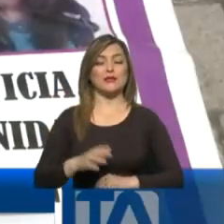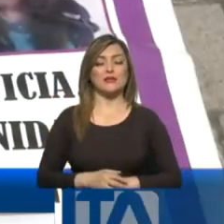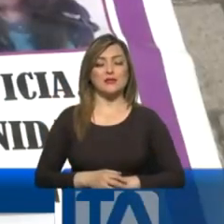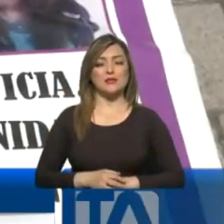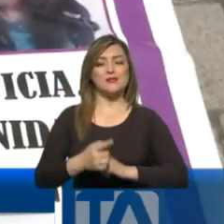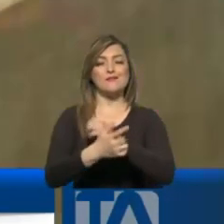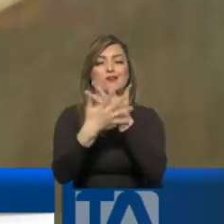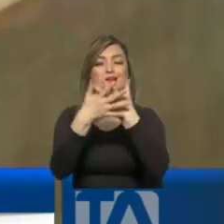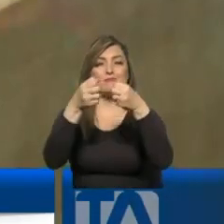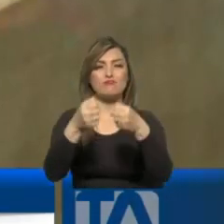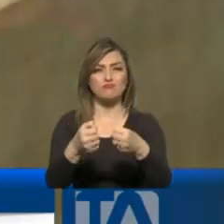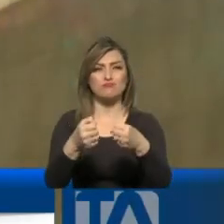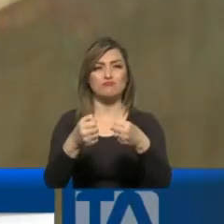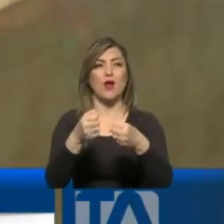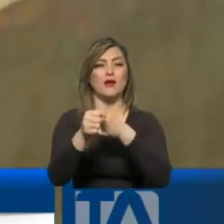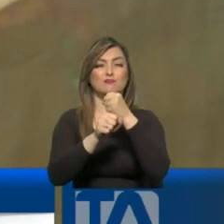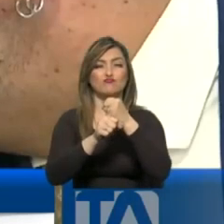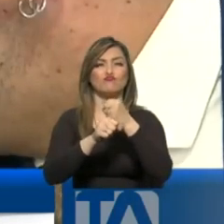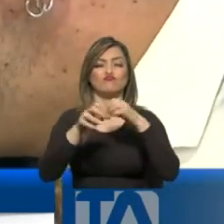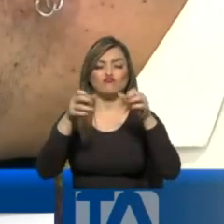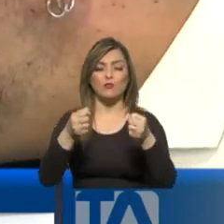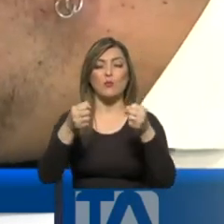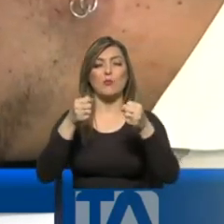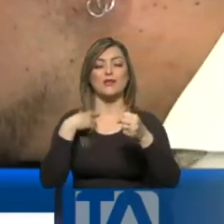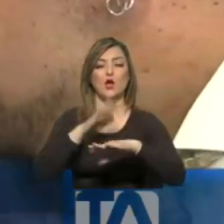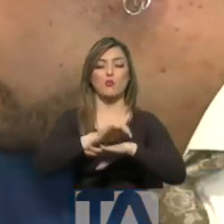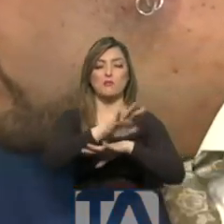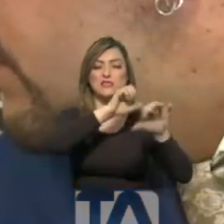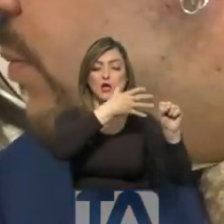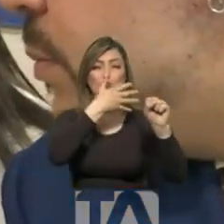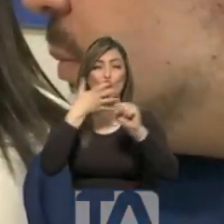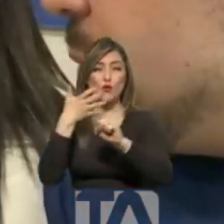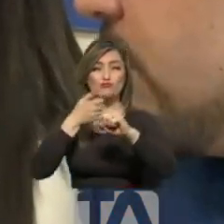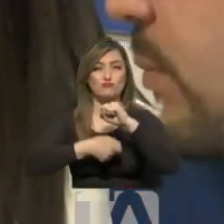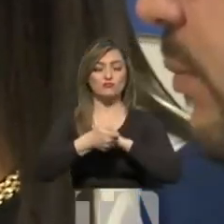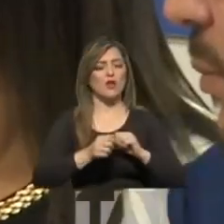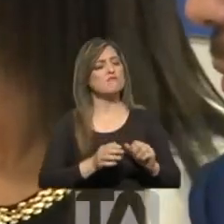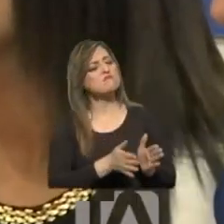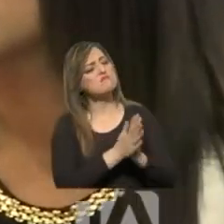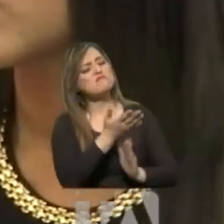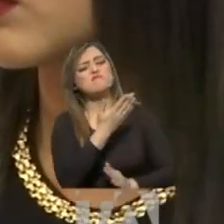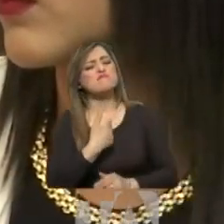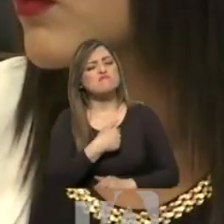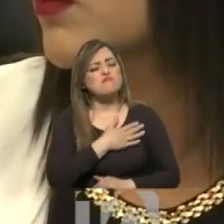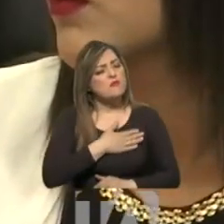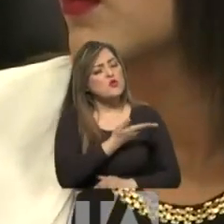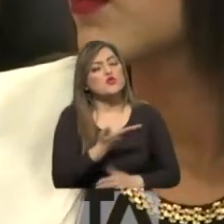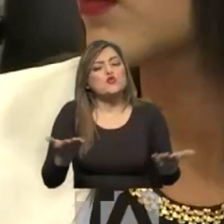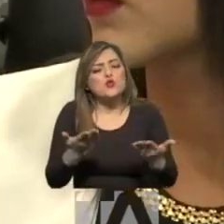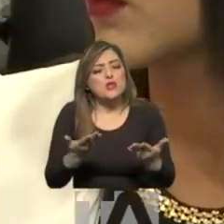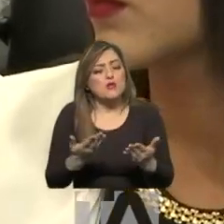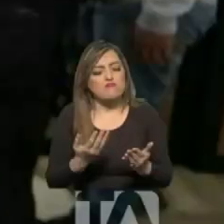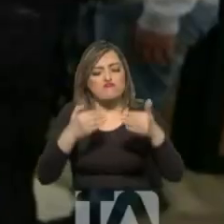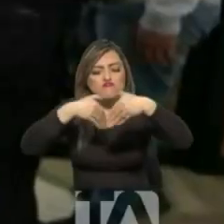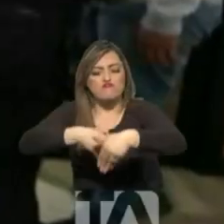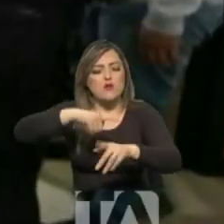secuestro extorsivo con resultado de muerte de Juliana. Sin embargo, cuando le pidieron que especifique el punto, el pastor se acogió